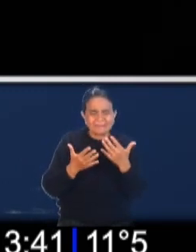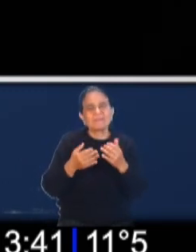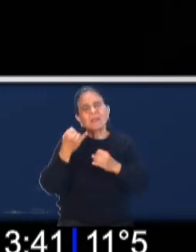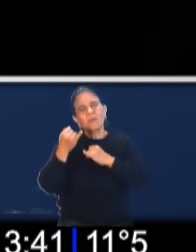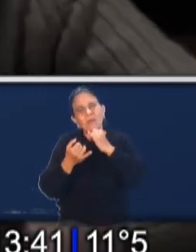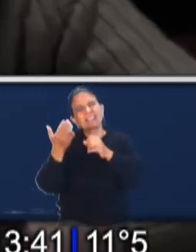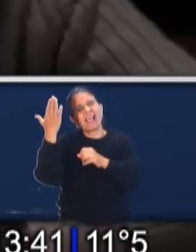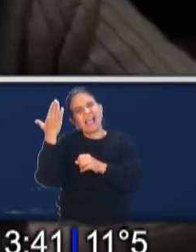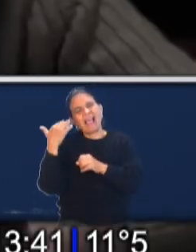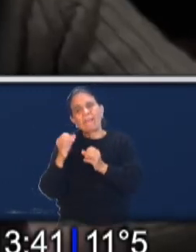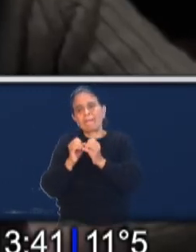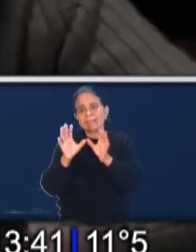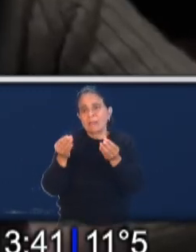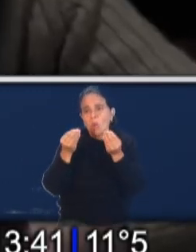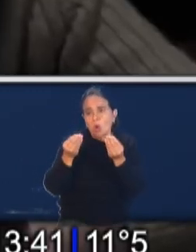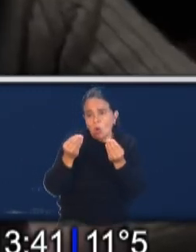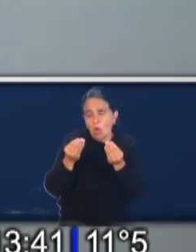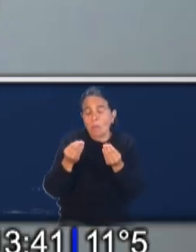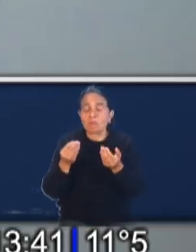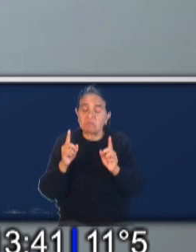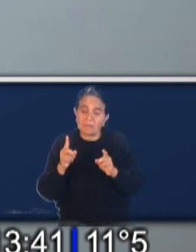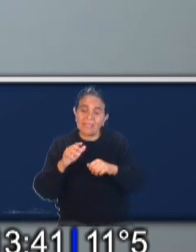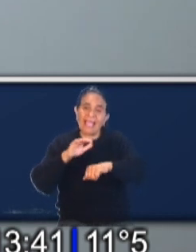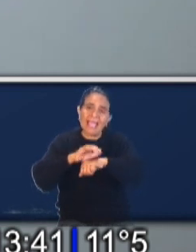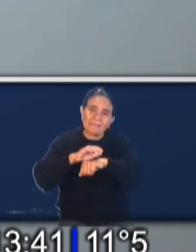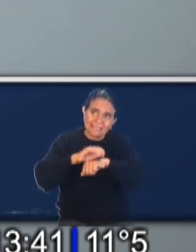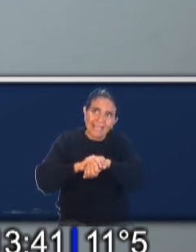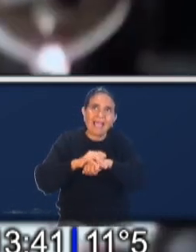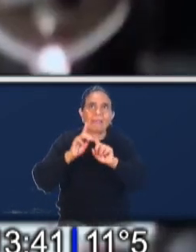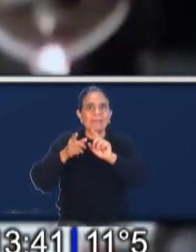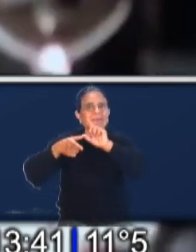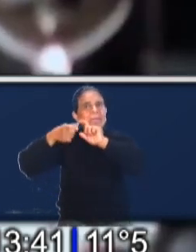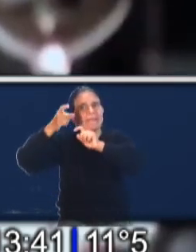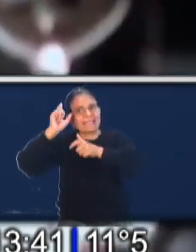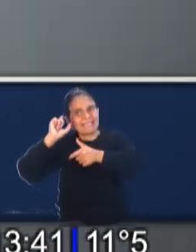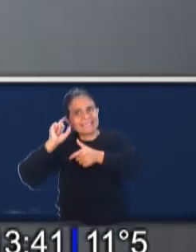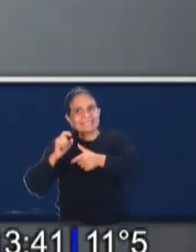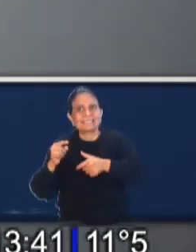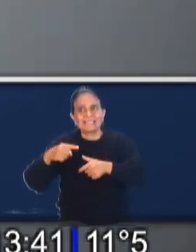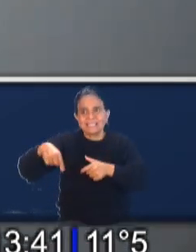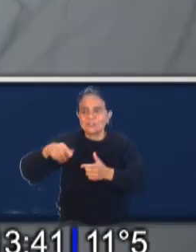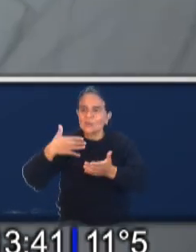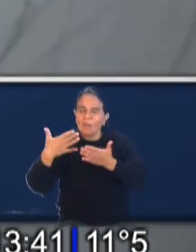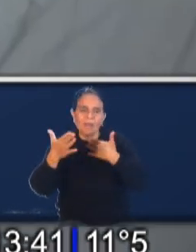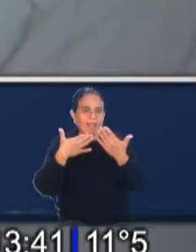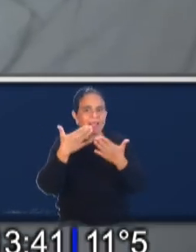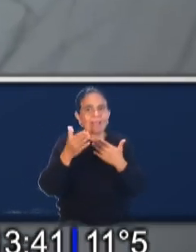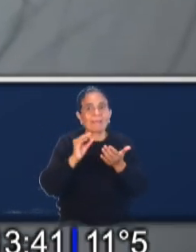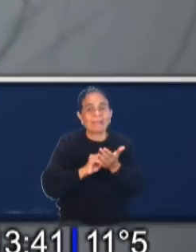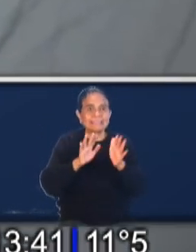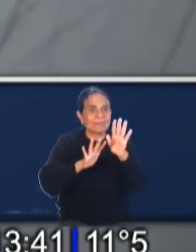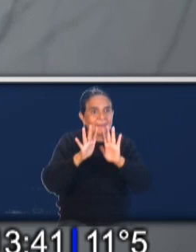la amistad, la experiencia y los caminos recorridos mientras se convertían en artista, y además todas